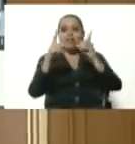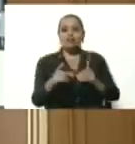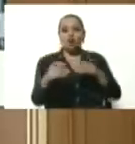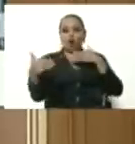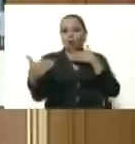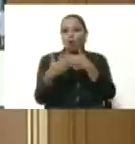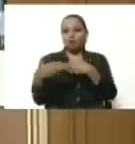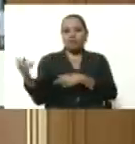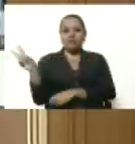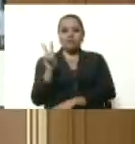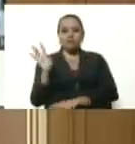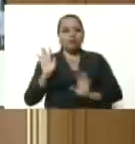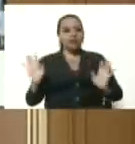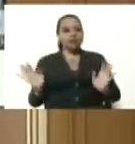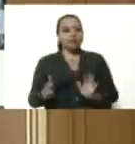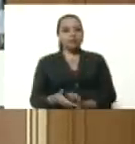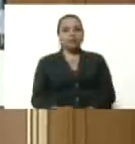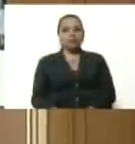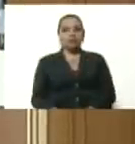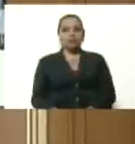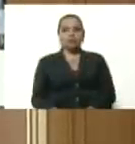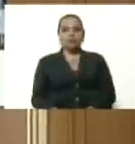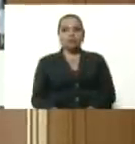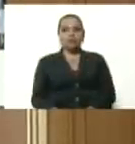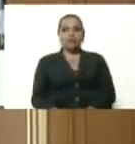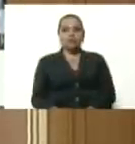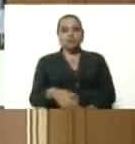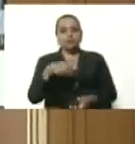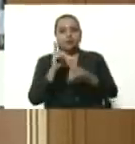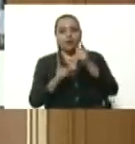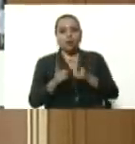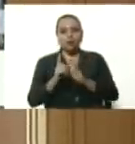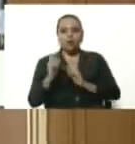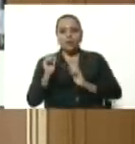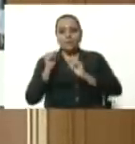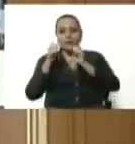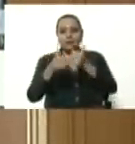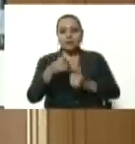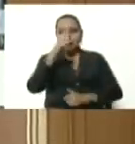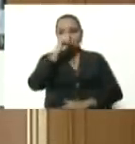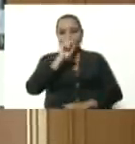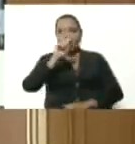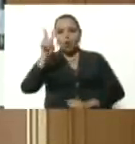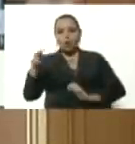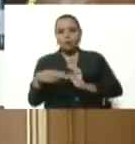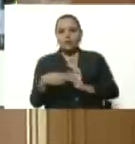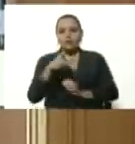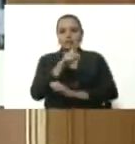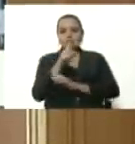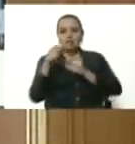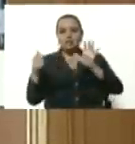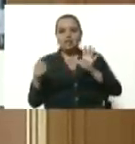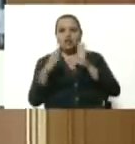contra Venezuela. En algunas va desde el año 2016. Todo lo pueden ustedes